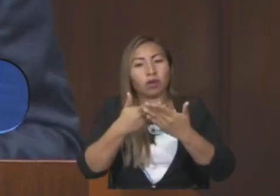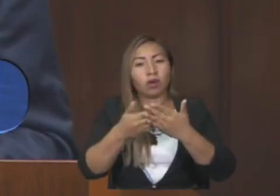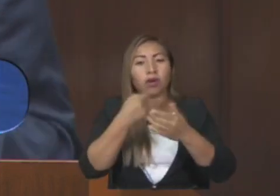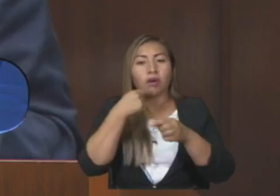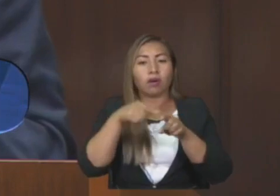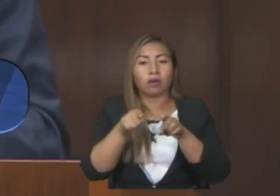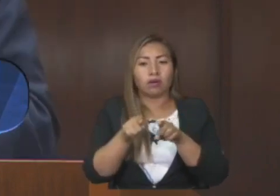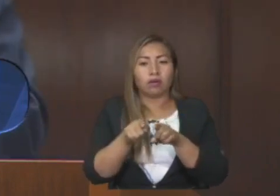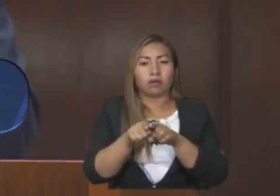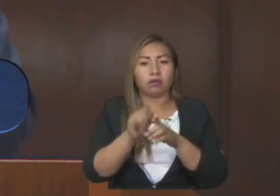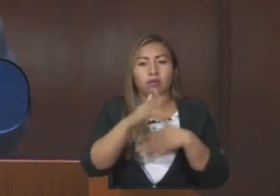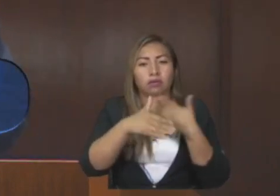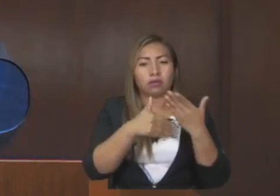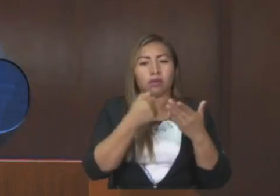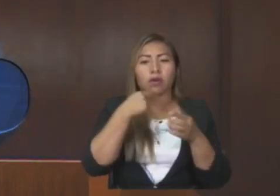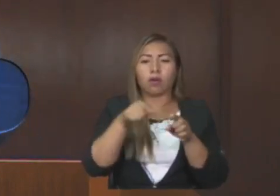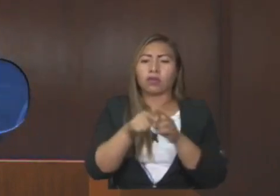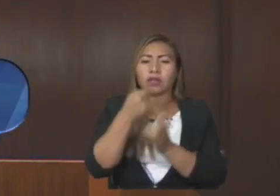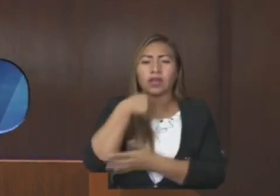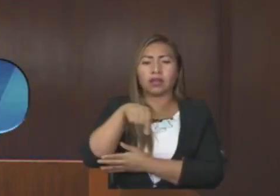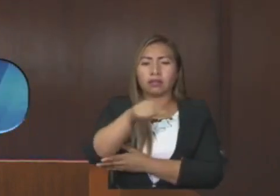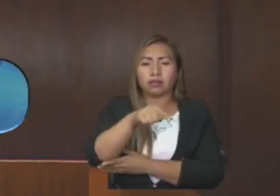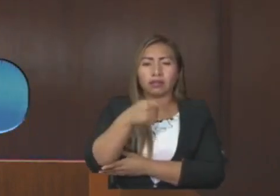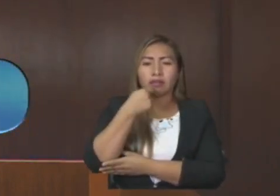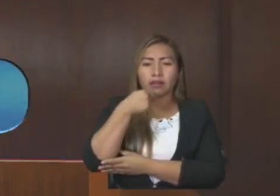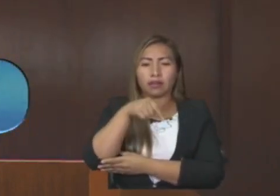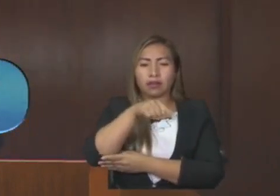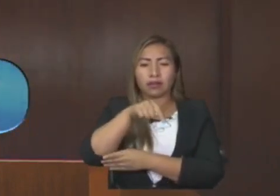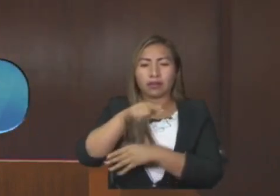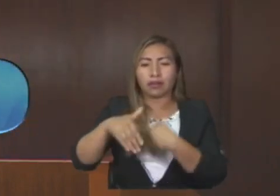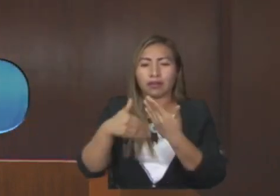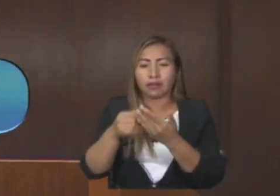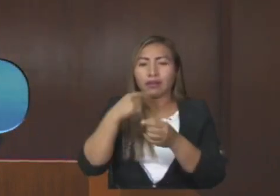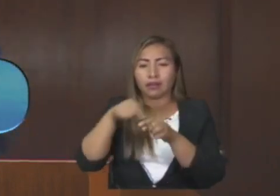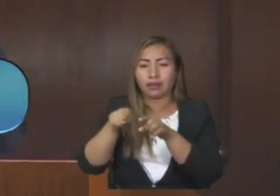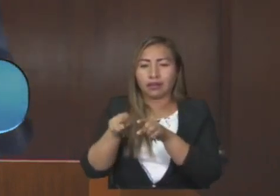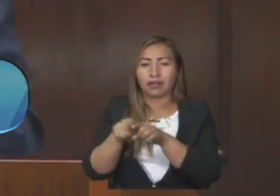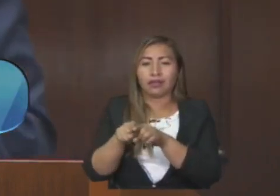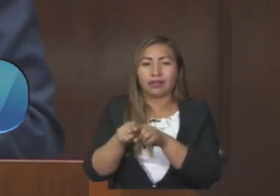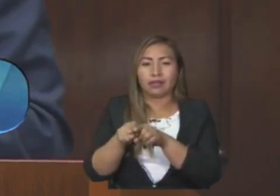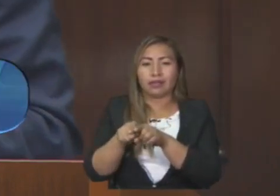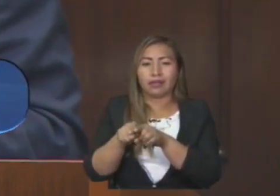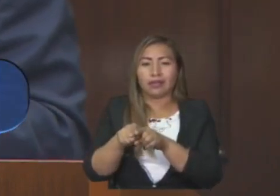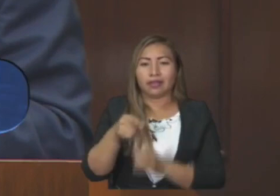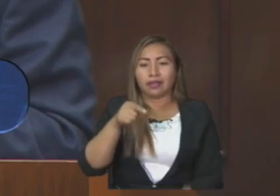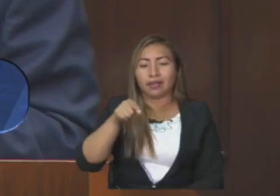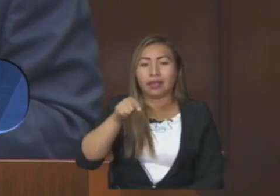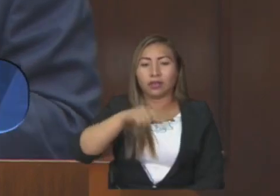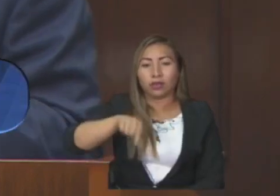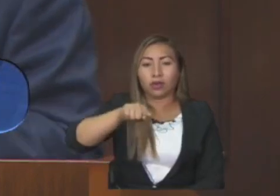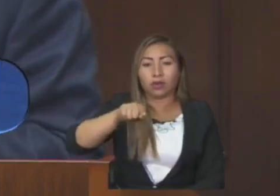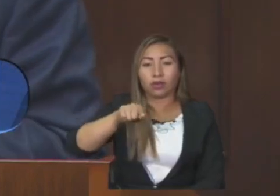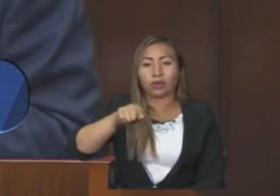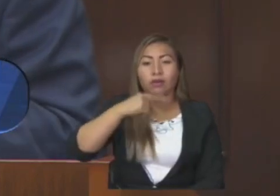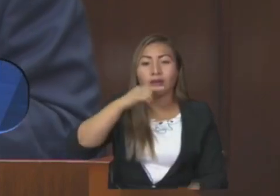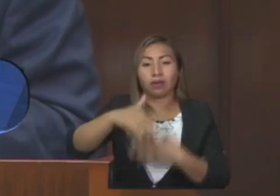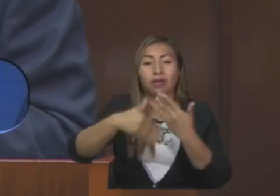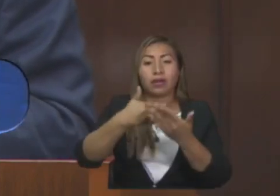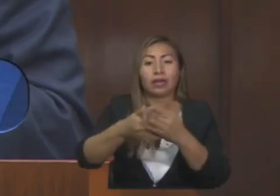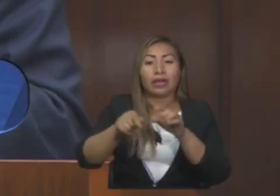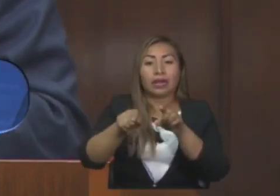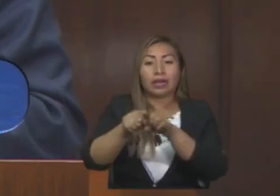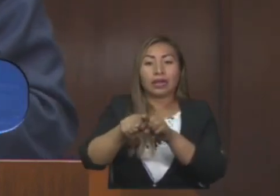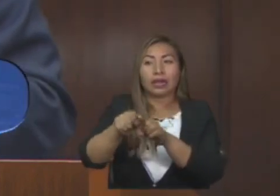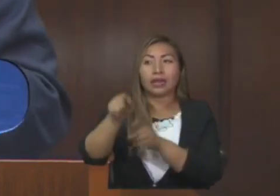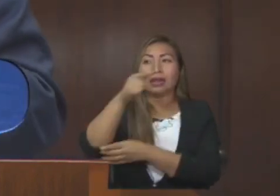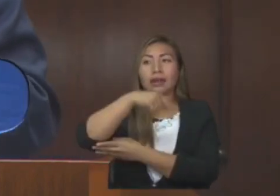Todas estas protecciones a la baja fueron contempladas y están contempladas en el contrato, porque evidentemente para nosotros es importante que